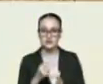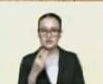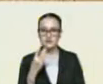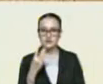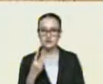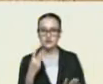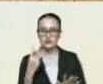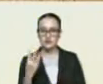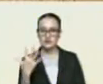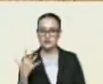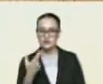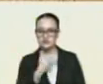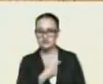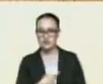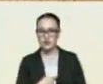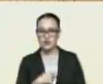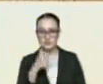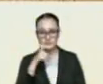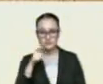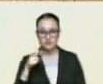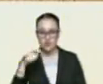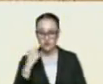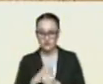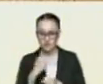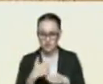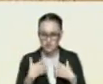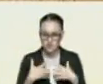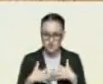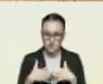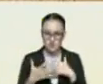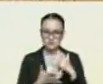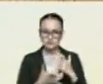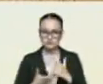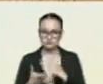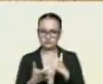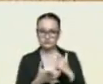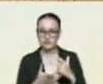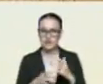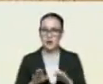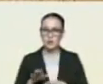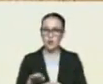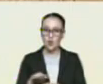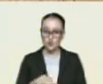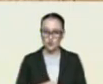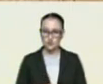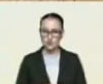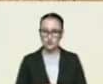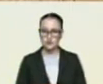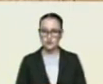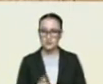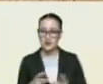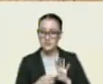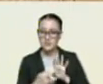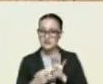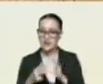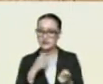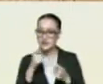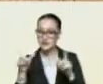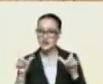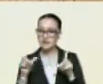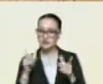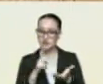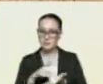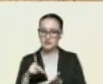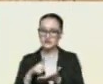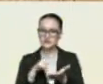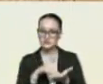284.835 acreditaciones para el personal técnico, operativo y de apoyo, así como para los representantes de los medios de comunicación que